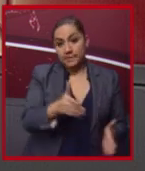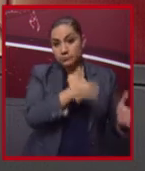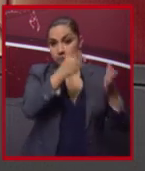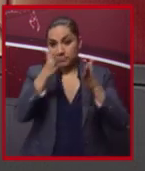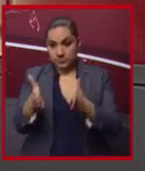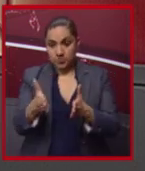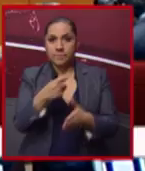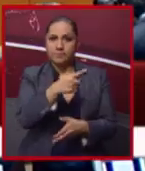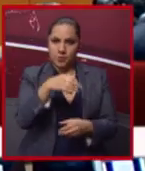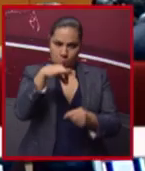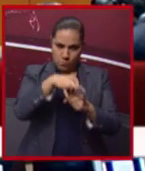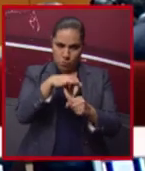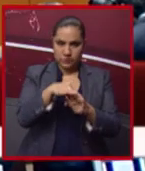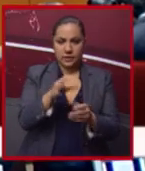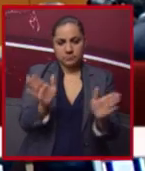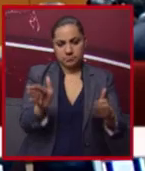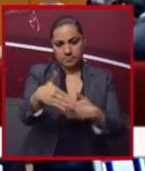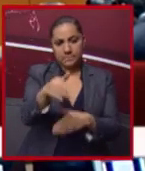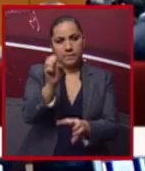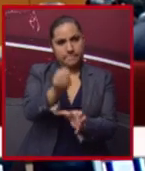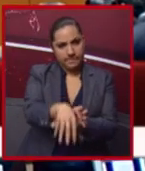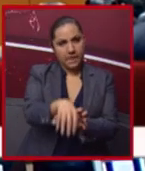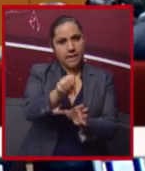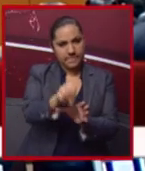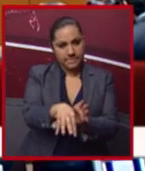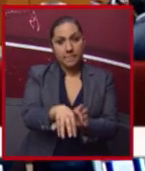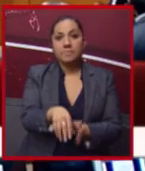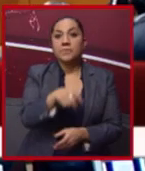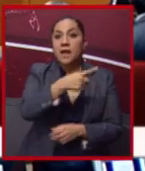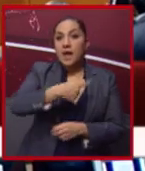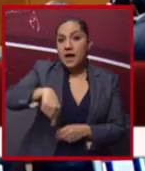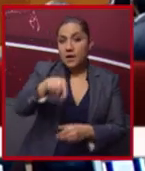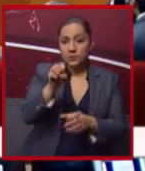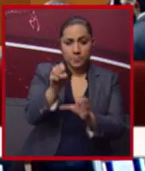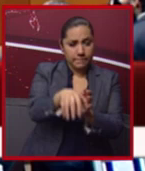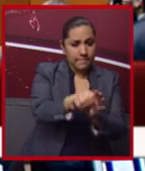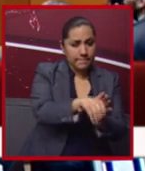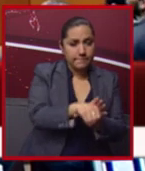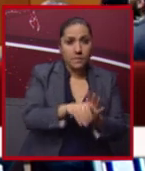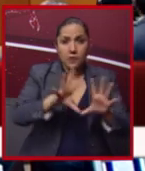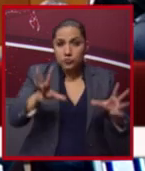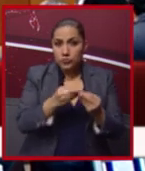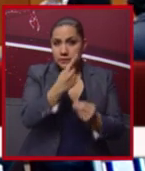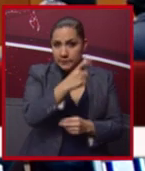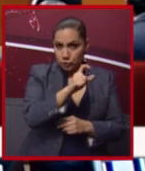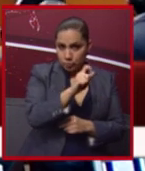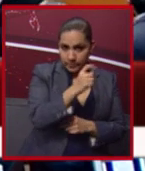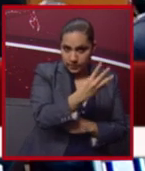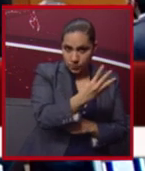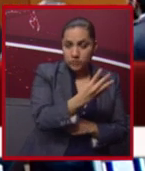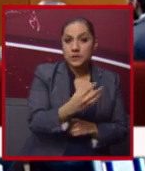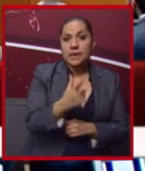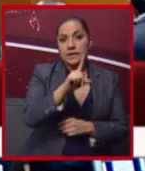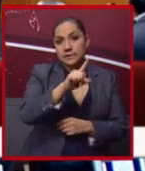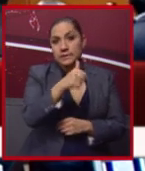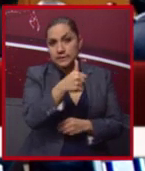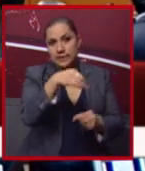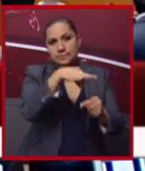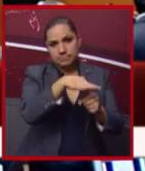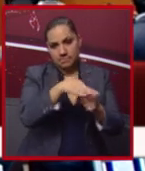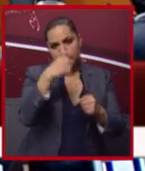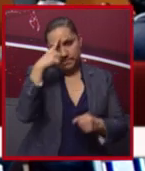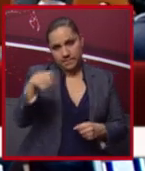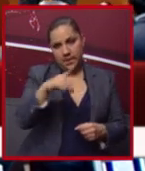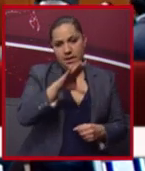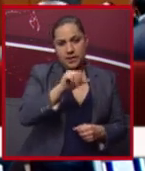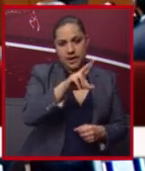votación por cédula. De acuerdo al escrutinio de la mesa directiva, de un total de 124 votos, 76 fueron a favor de Juan Luis González Alcántara